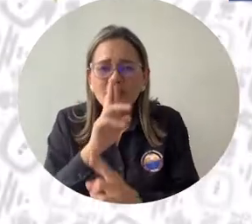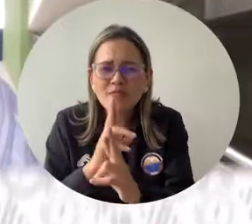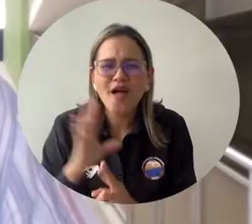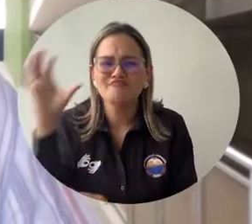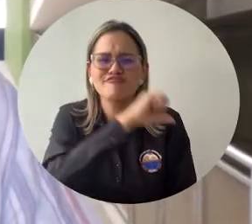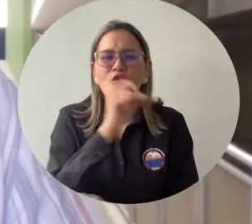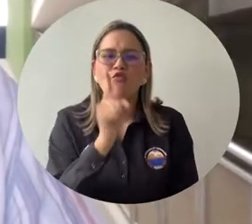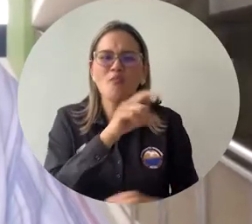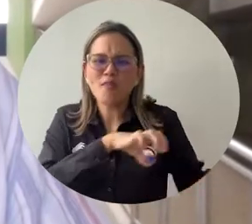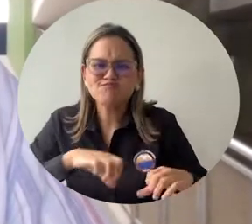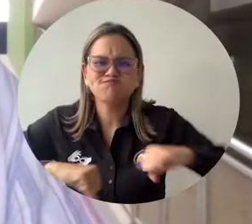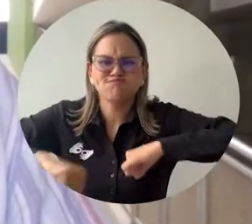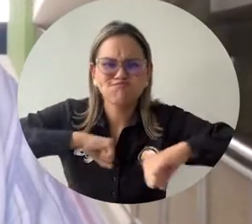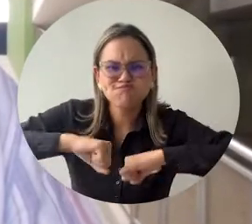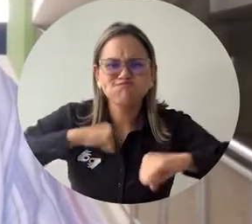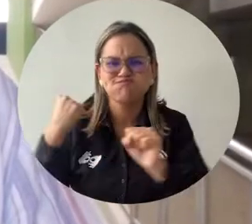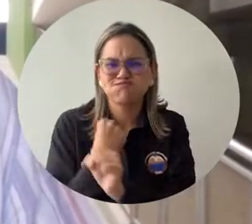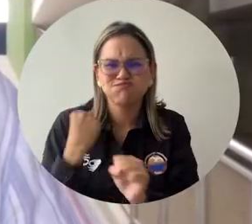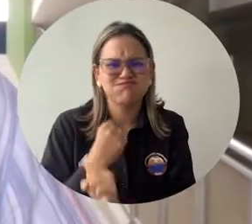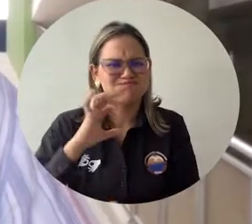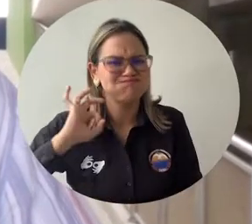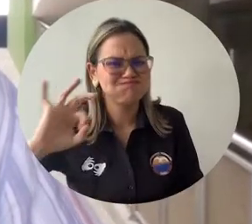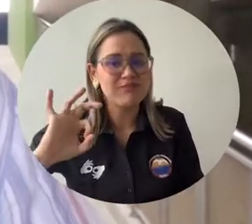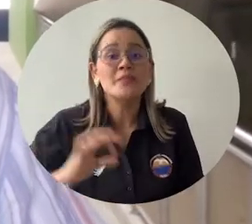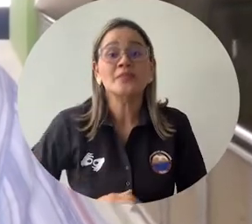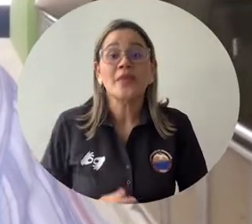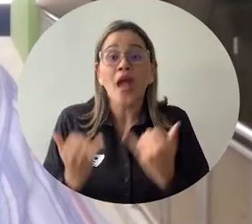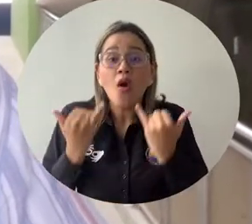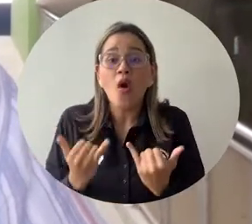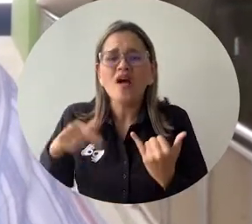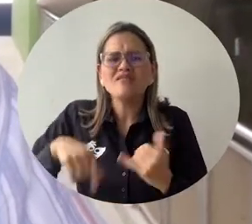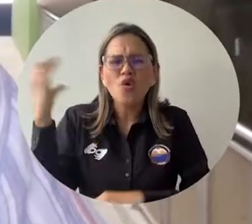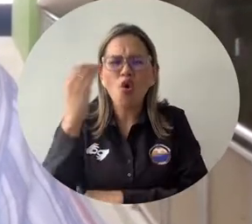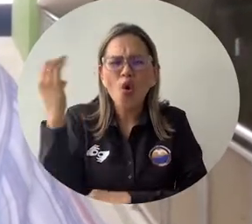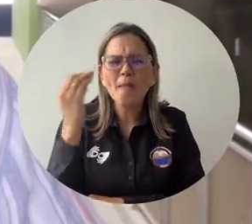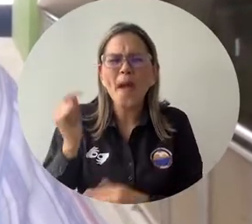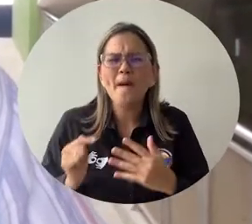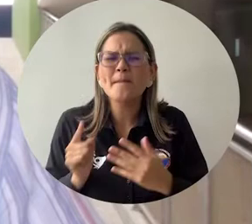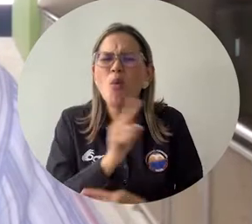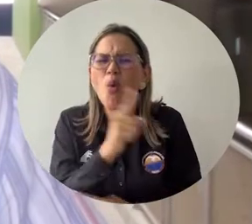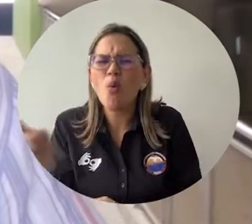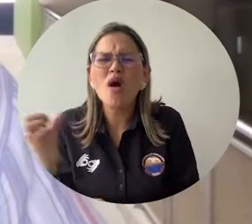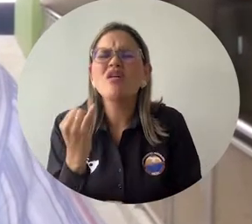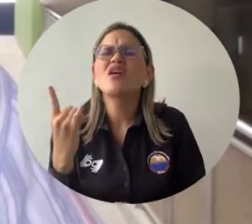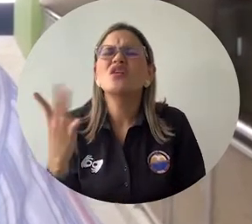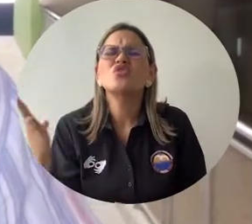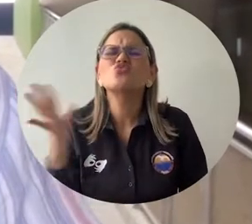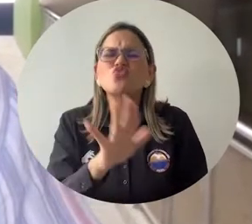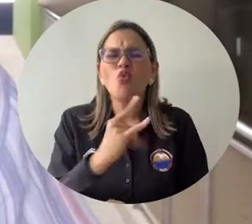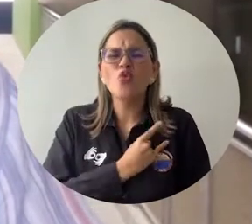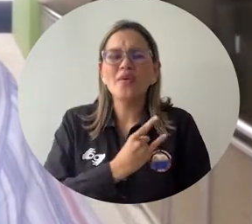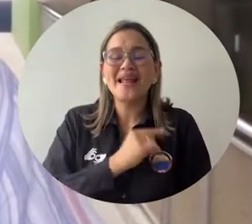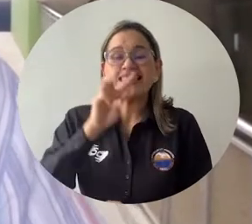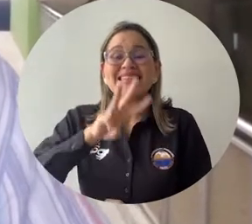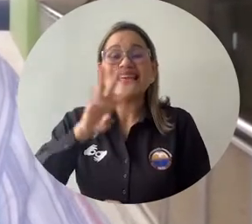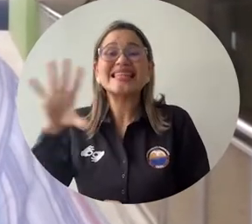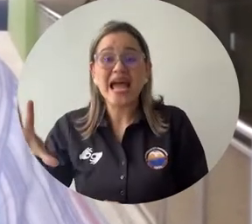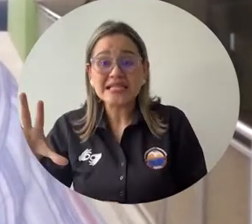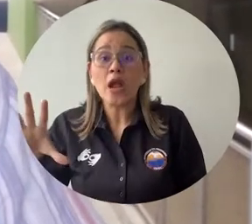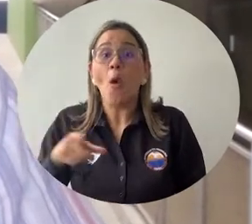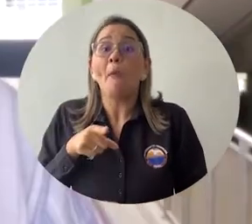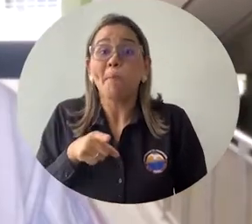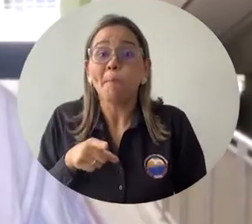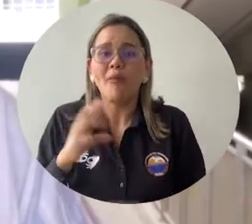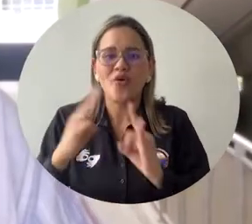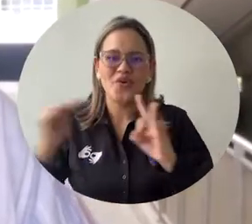Son resultados de la buena gestión. Hay 35 entidades de universidades en Colombia que hacen parte de este selecto grupo. La Universidad de Magdalena es